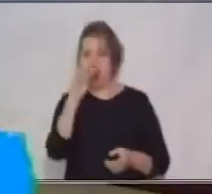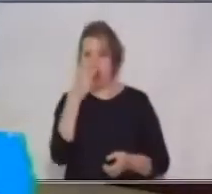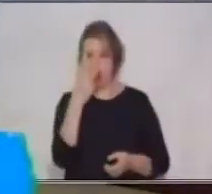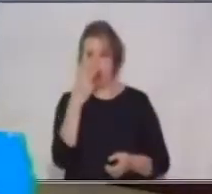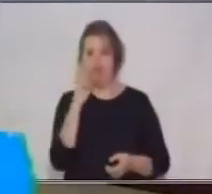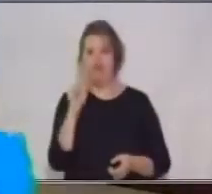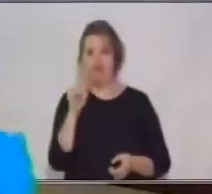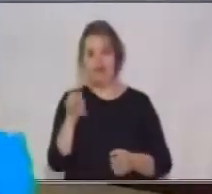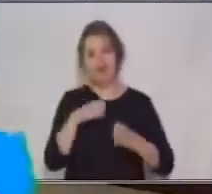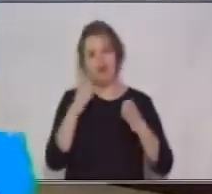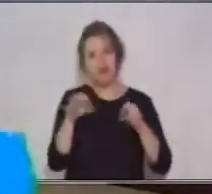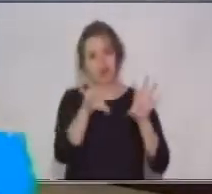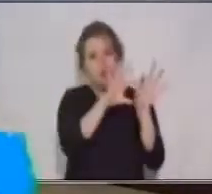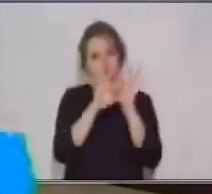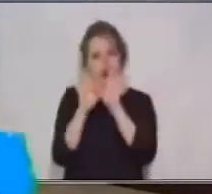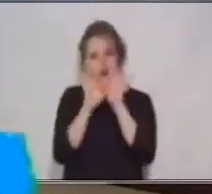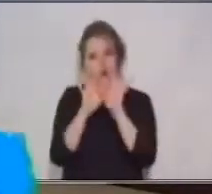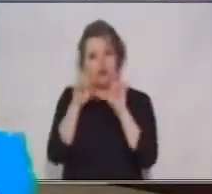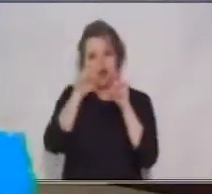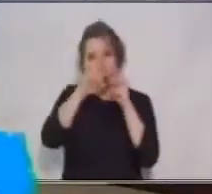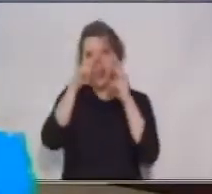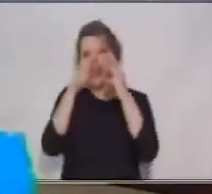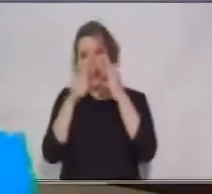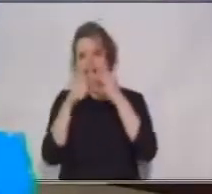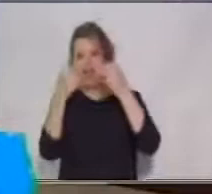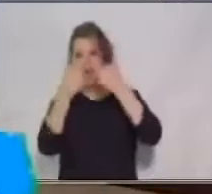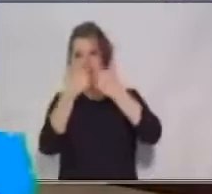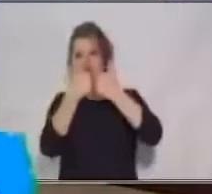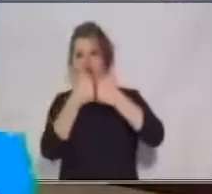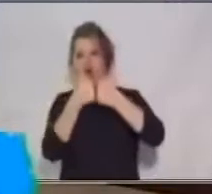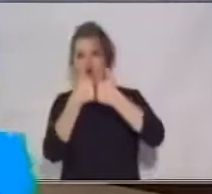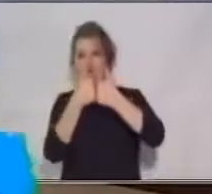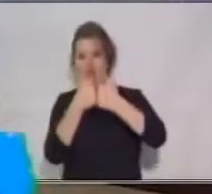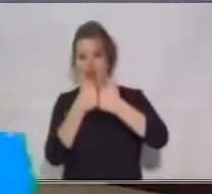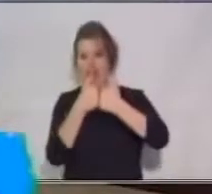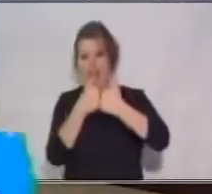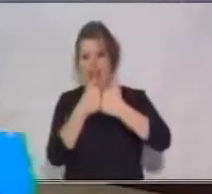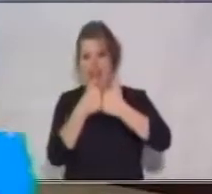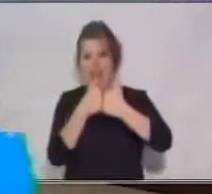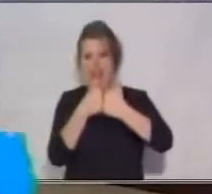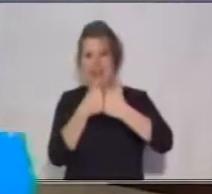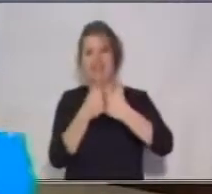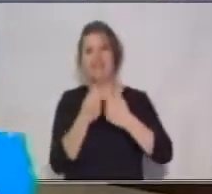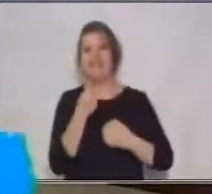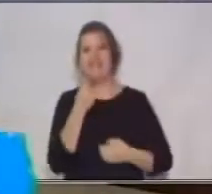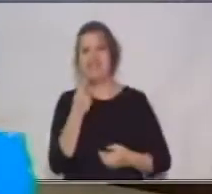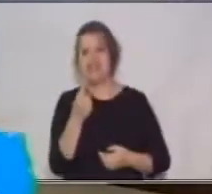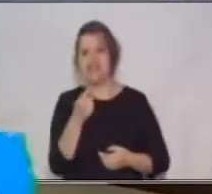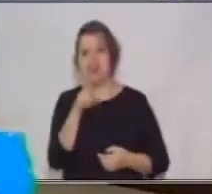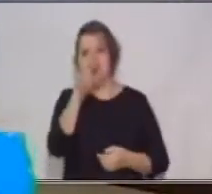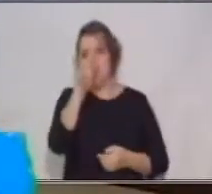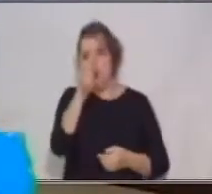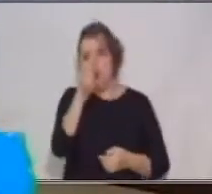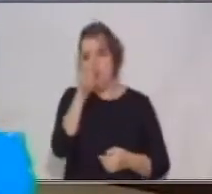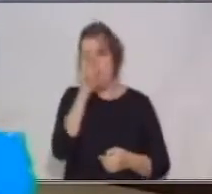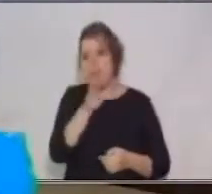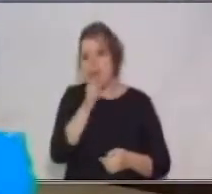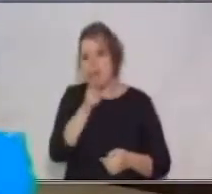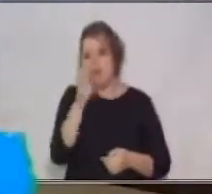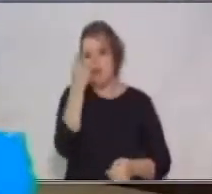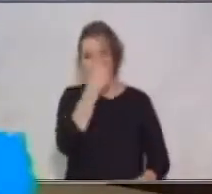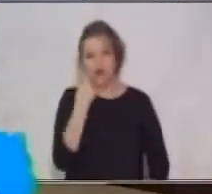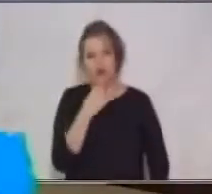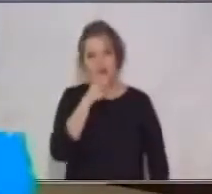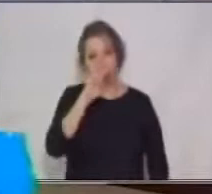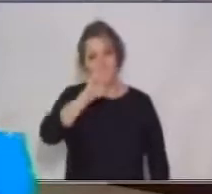unión entonces? Entre los novios, sabemos de que significa de dos, pero solamente nos está identificando un sujeto. Y aquí pues